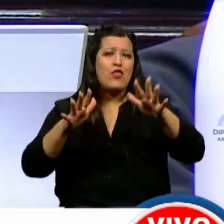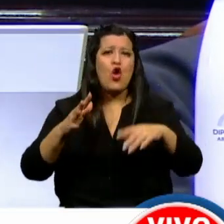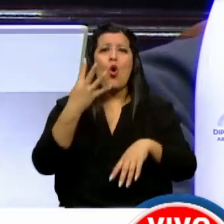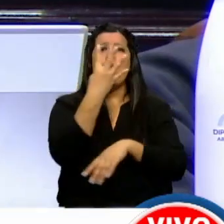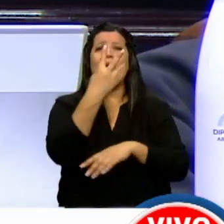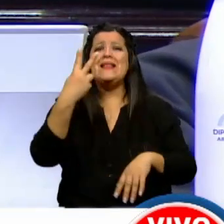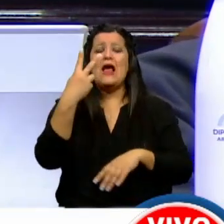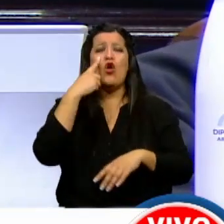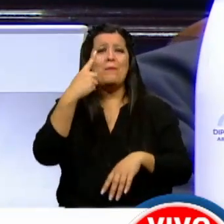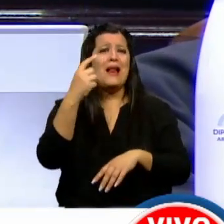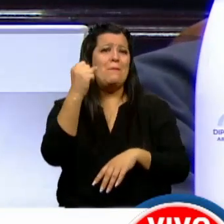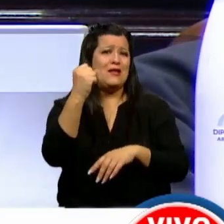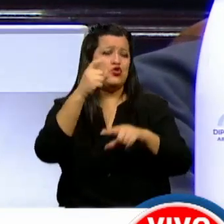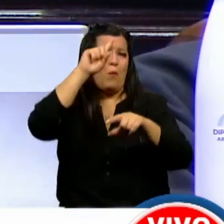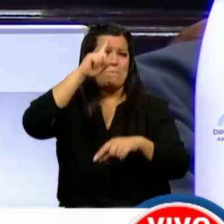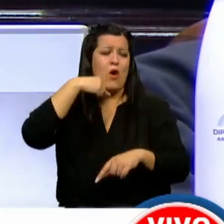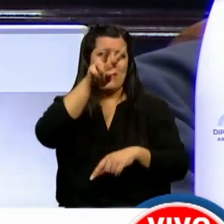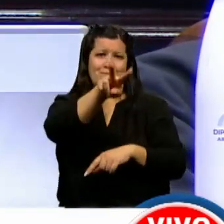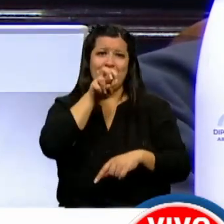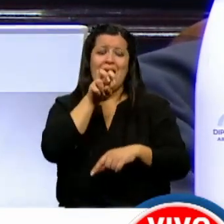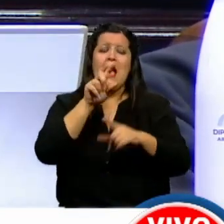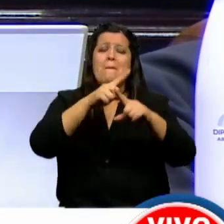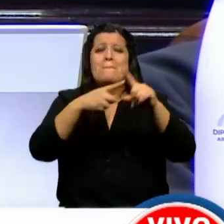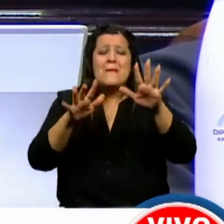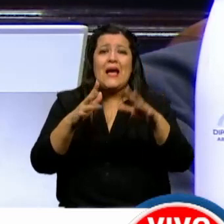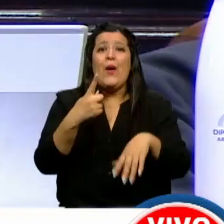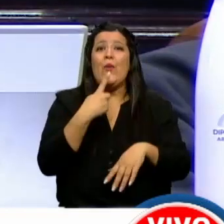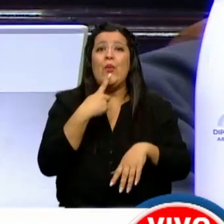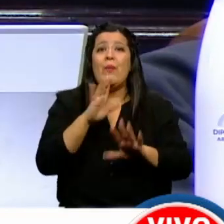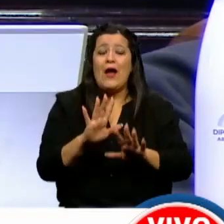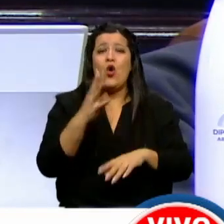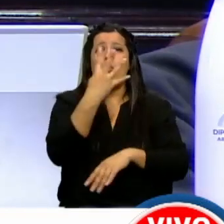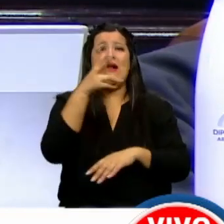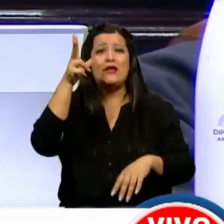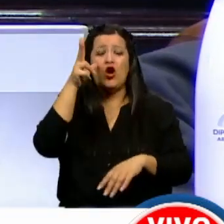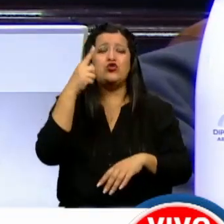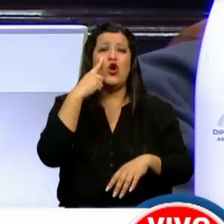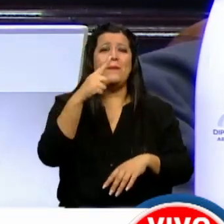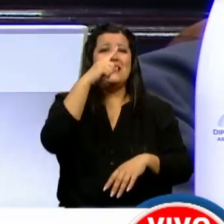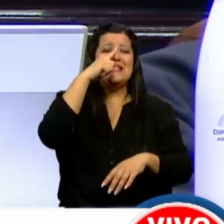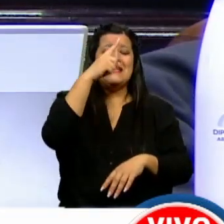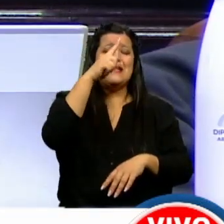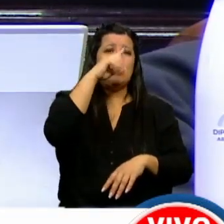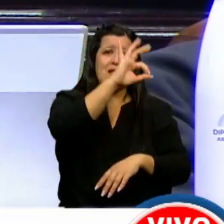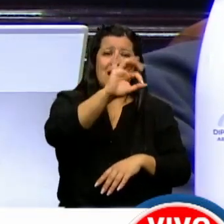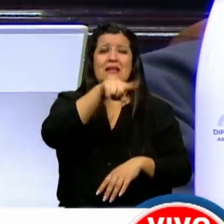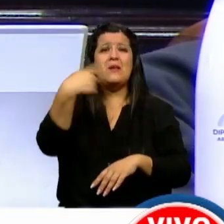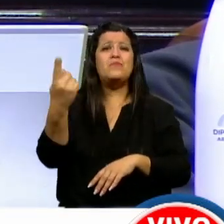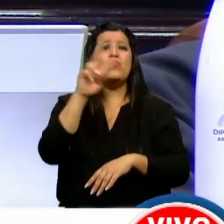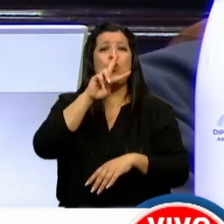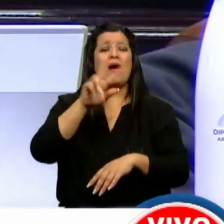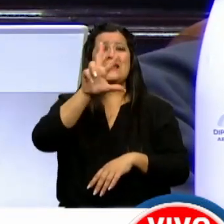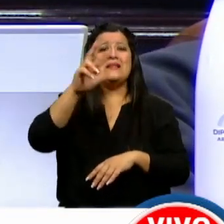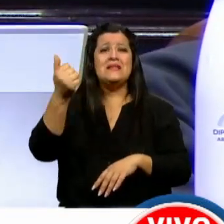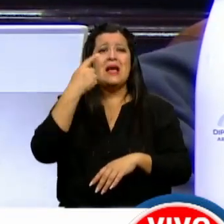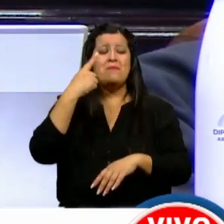42.000 pesos. El ingreso medio de los varones es de 48.570 y el de las mujeres de